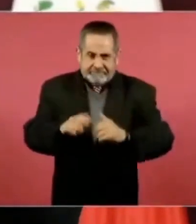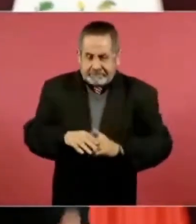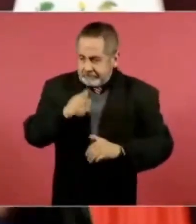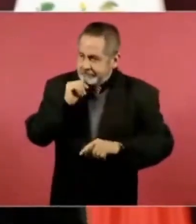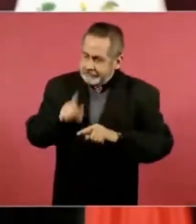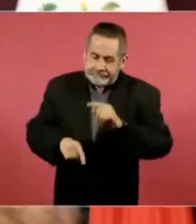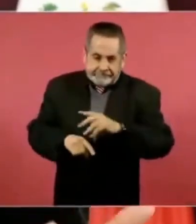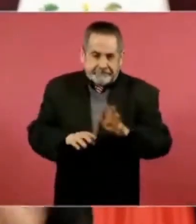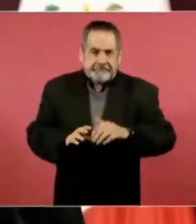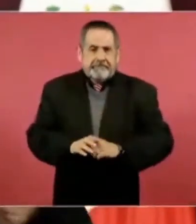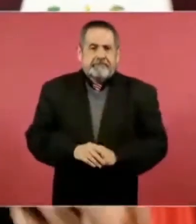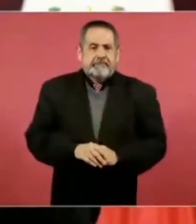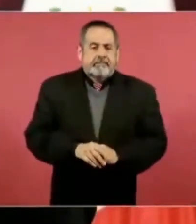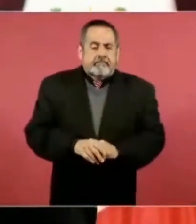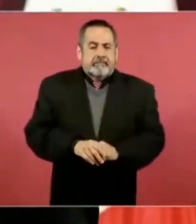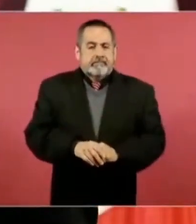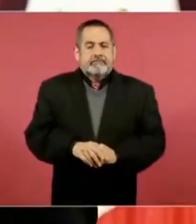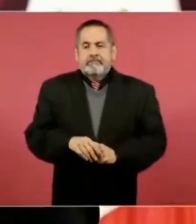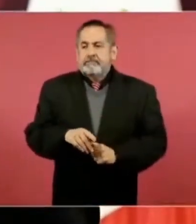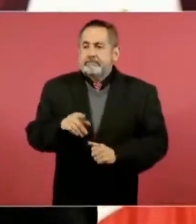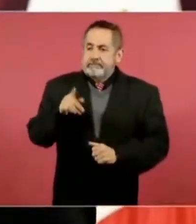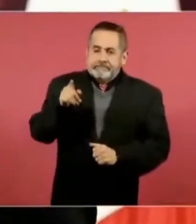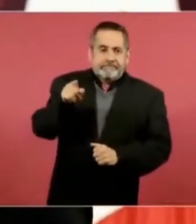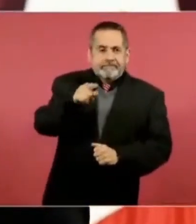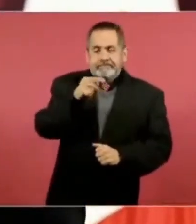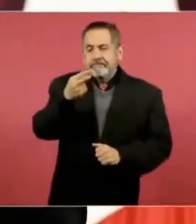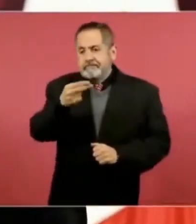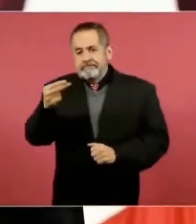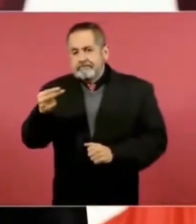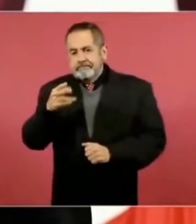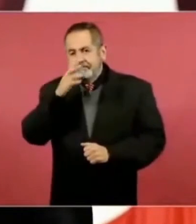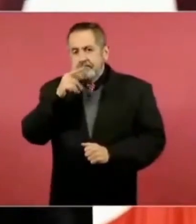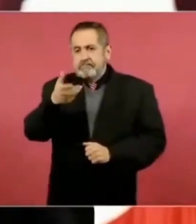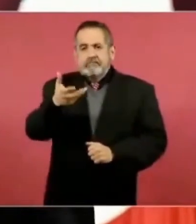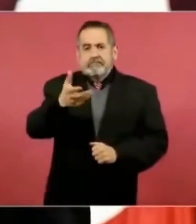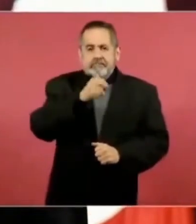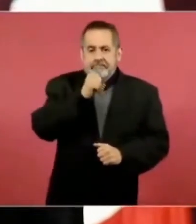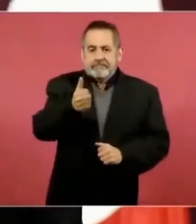y no los nombro porque como no hacen mucho,